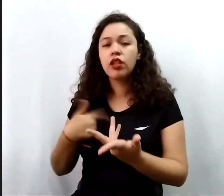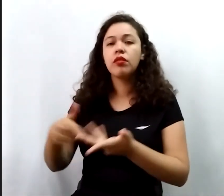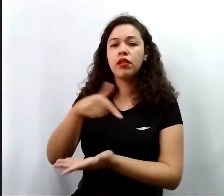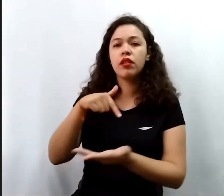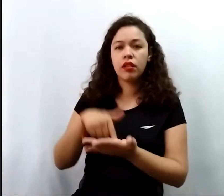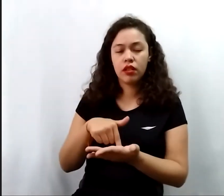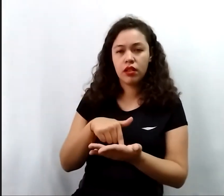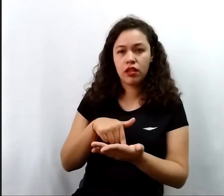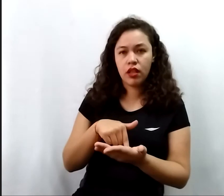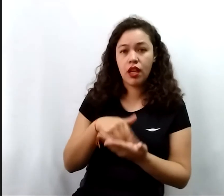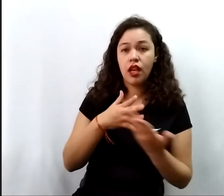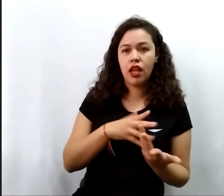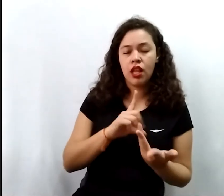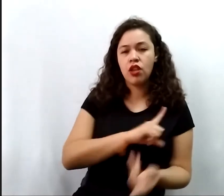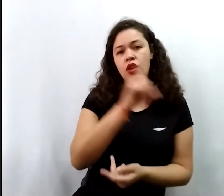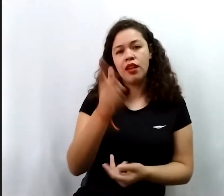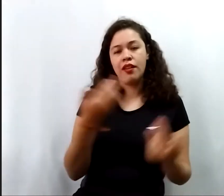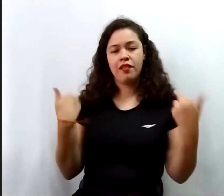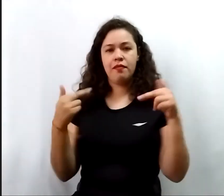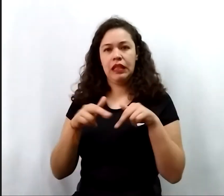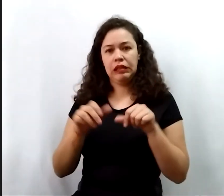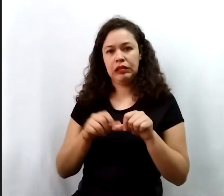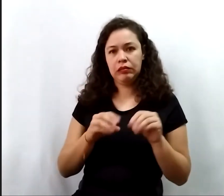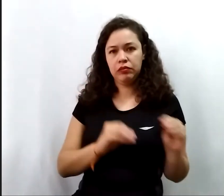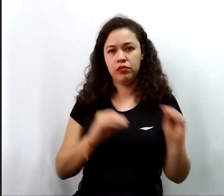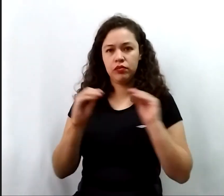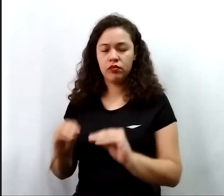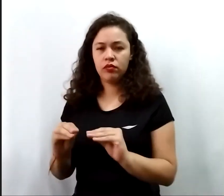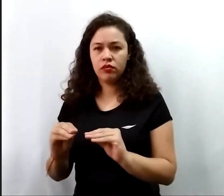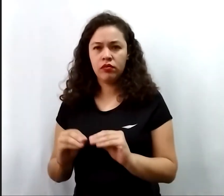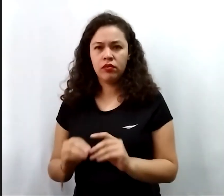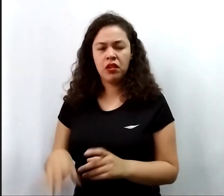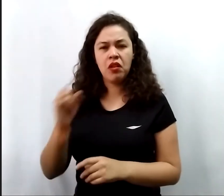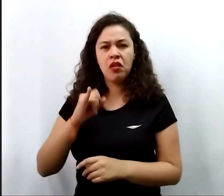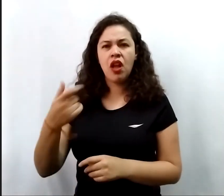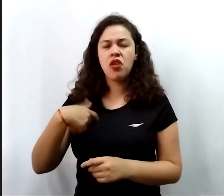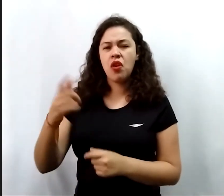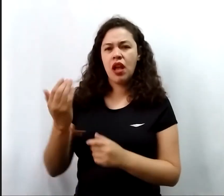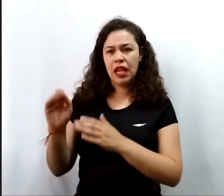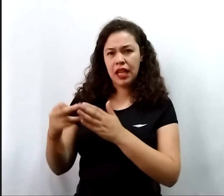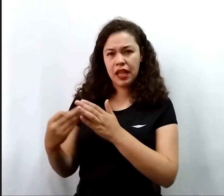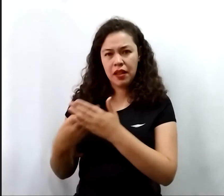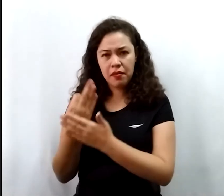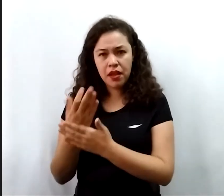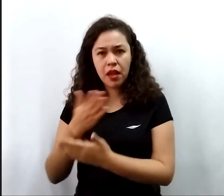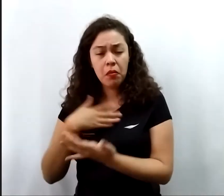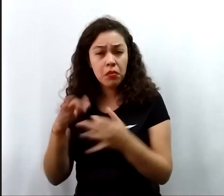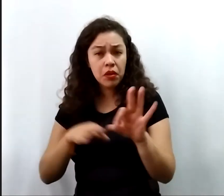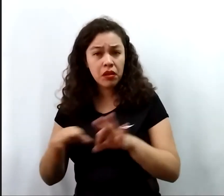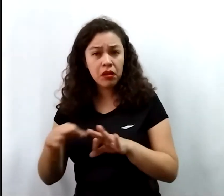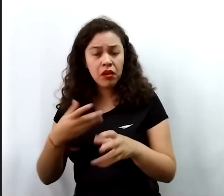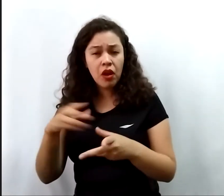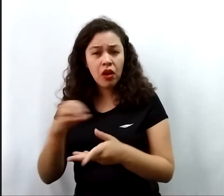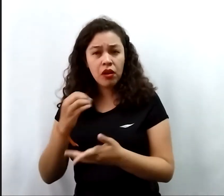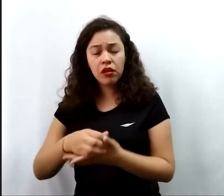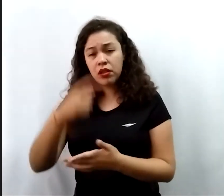la posición de docente. Hoy, no muy lejos, en la mañana, yo sé cuáles son mis labores, yo sé cuál es el perfil